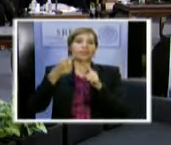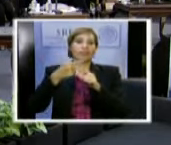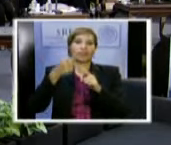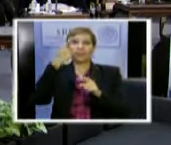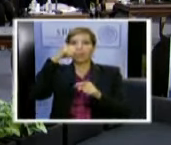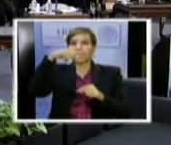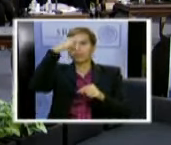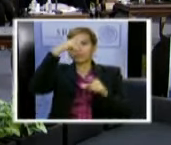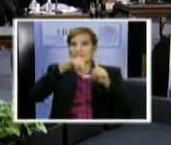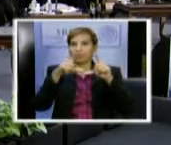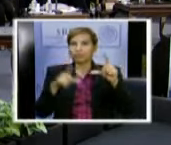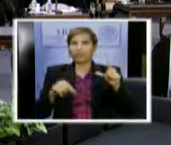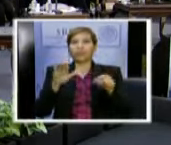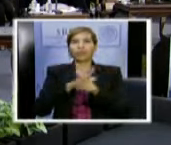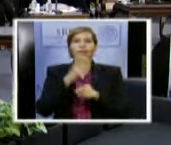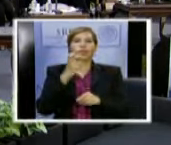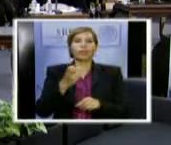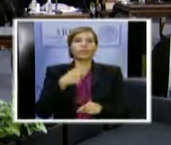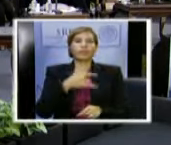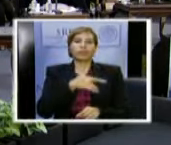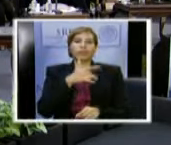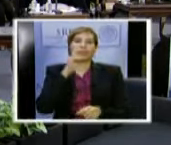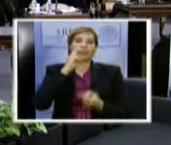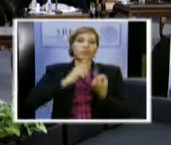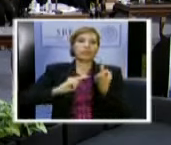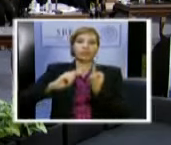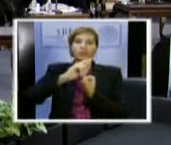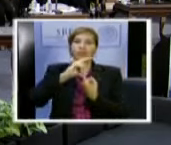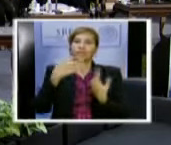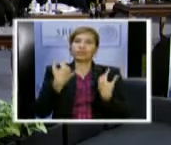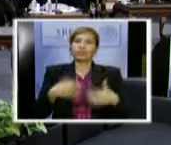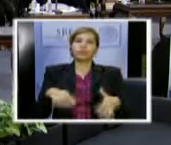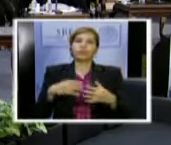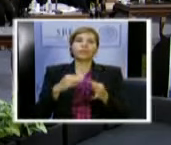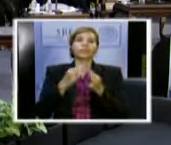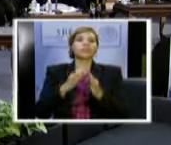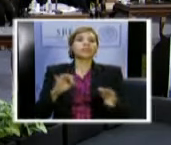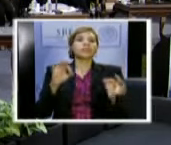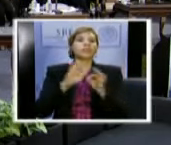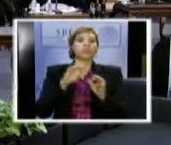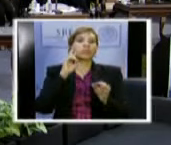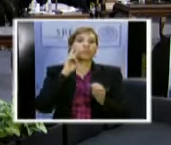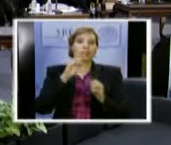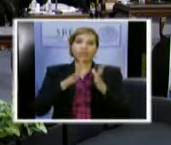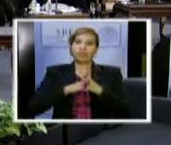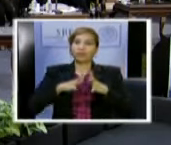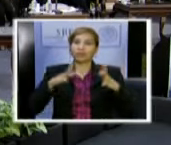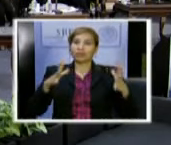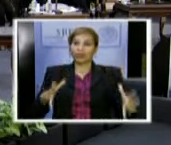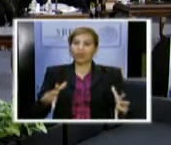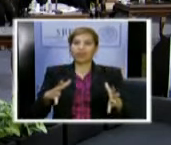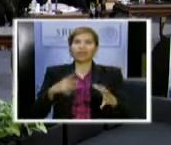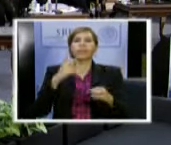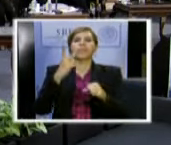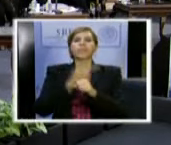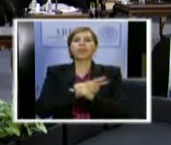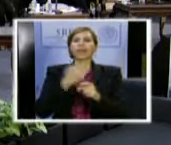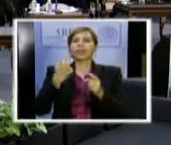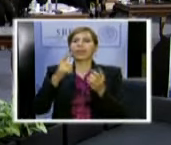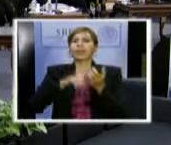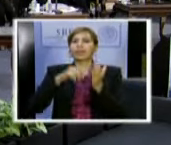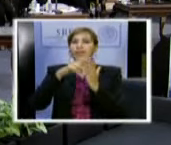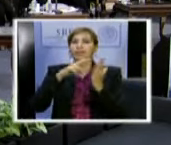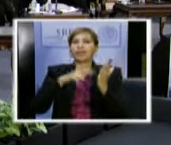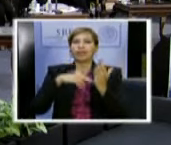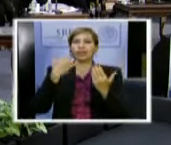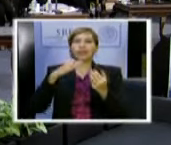para con México. De manera pues que nos da una visión muy marco, una perspectiva muy amplia de lo que es la política exterior